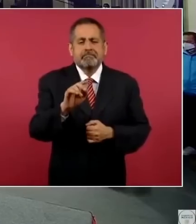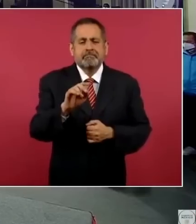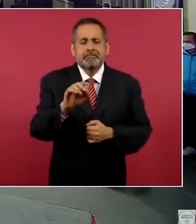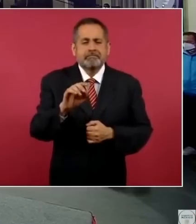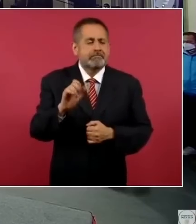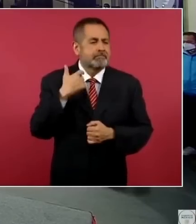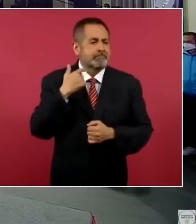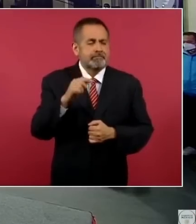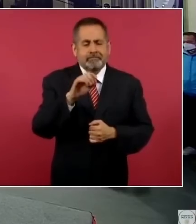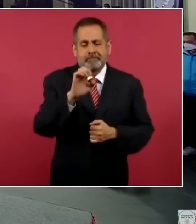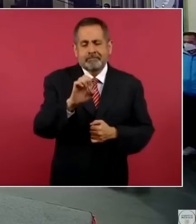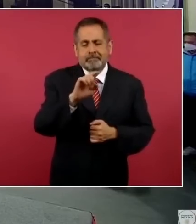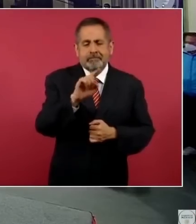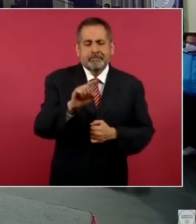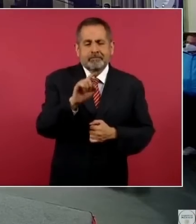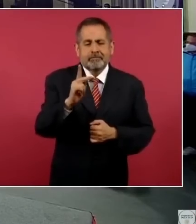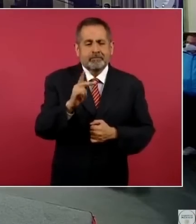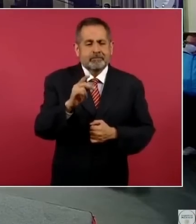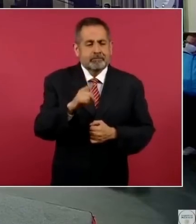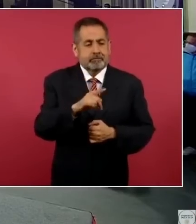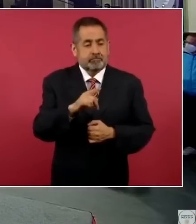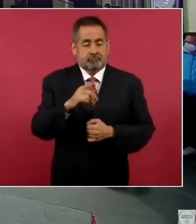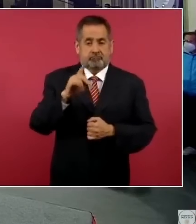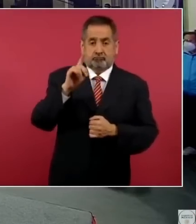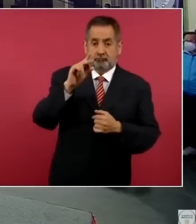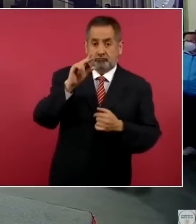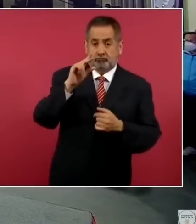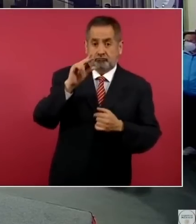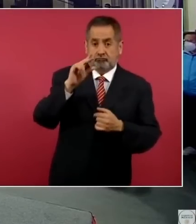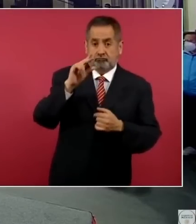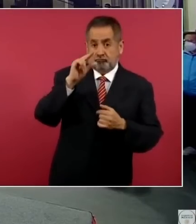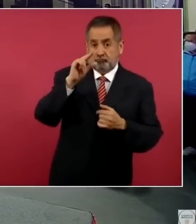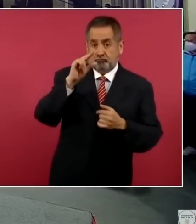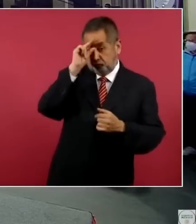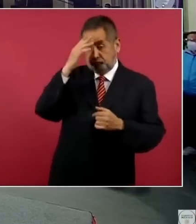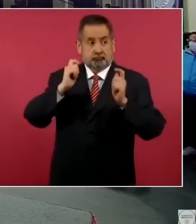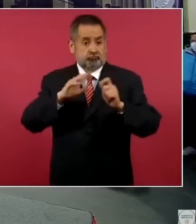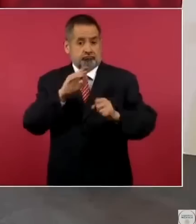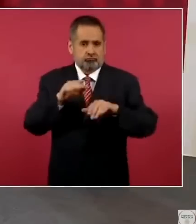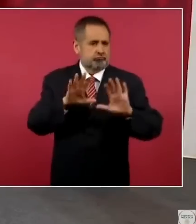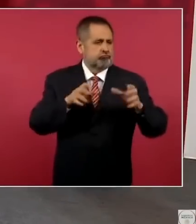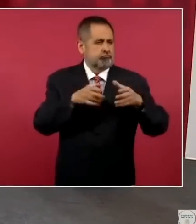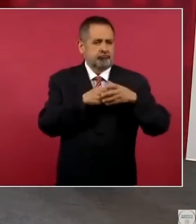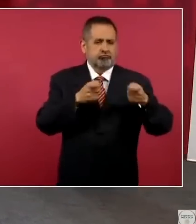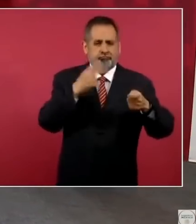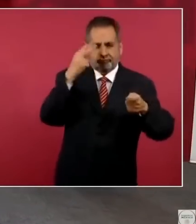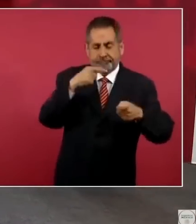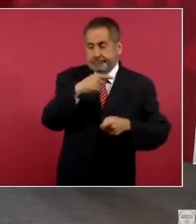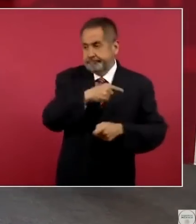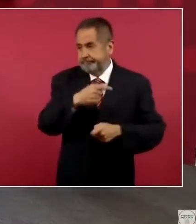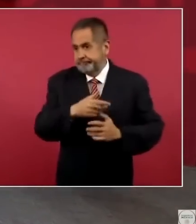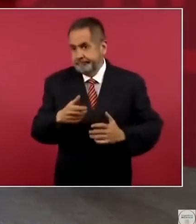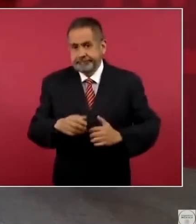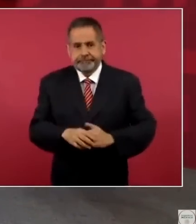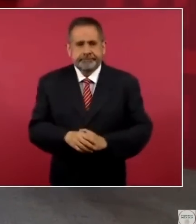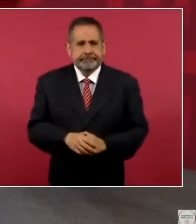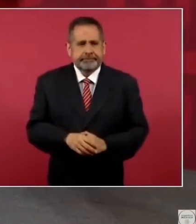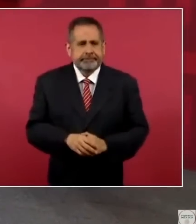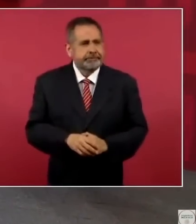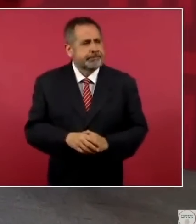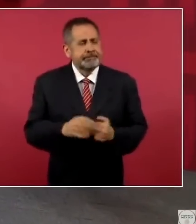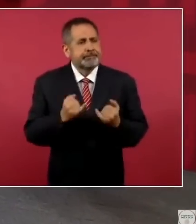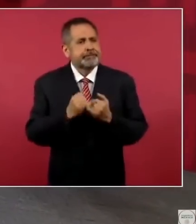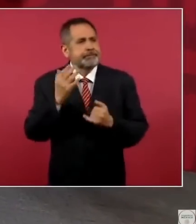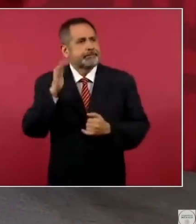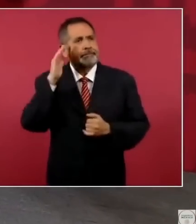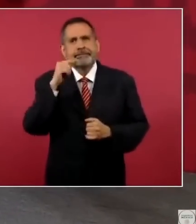el gran técnico de la oligarquía mexicana, como fue